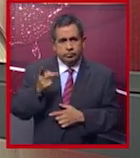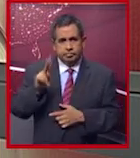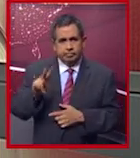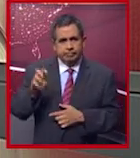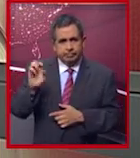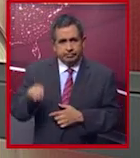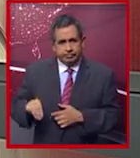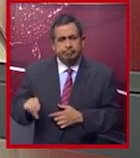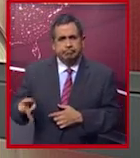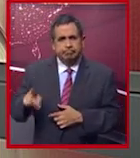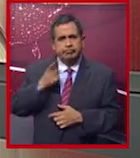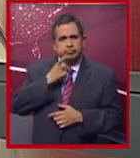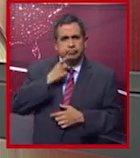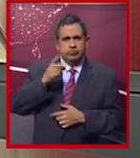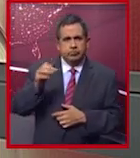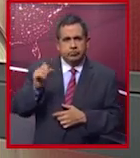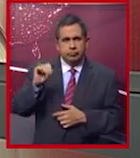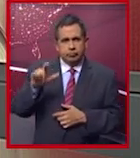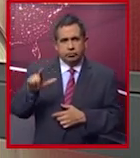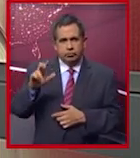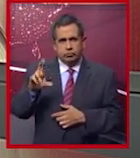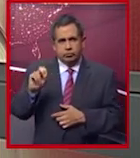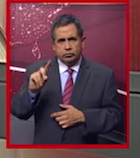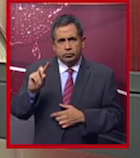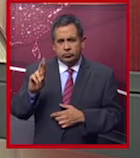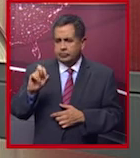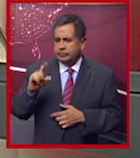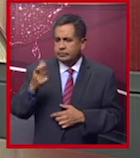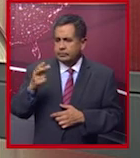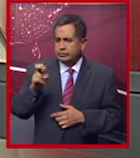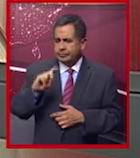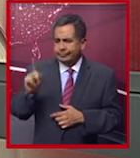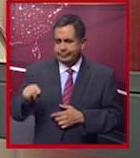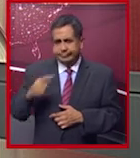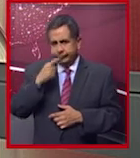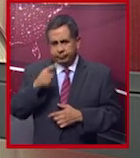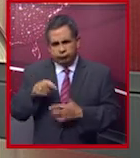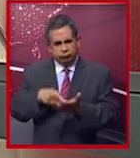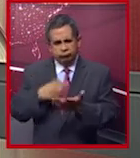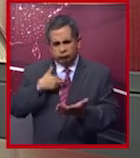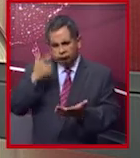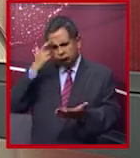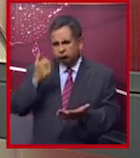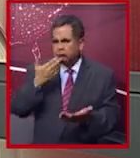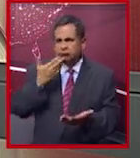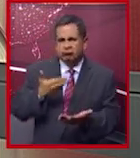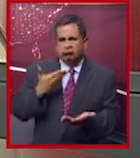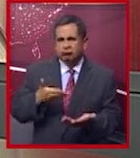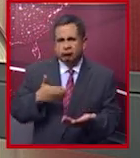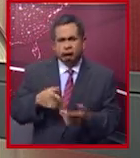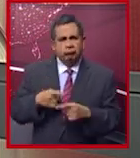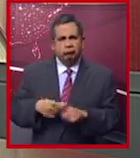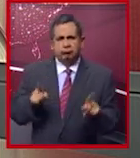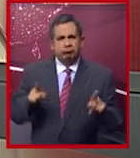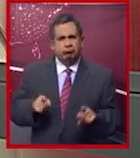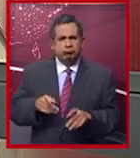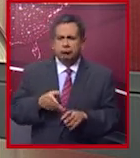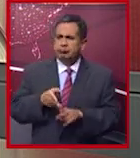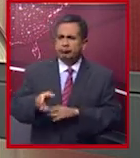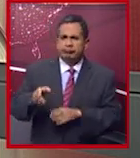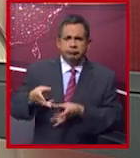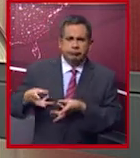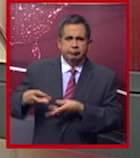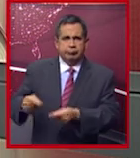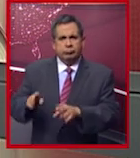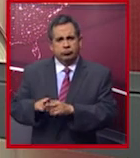Verde Ecologista de México, el diputado Samuel Rodríguez Torres respaldó el dictamen, al considerar que marca un parteaguas para el gasto